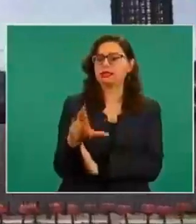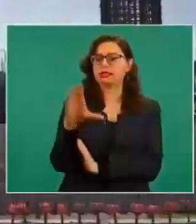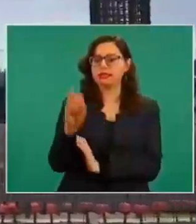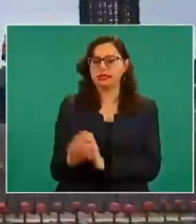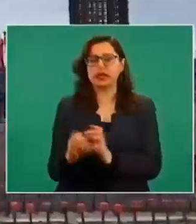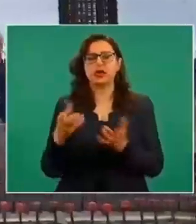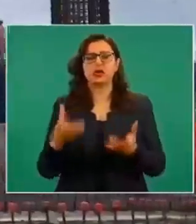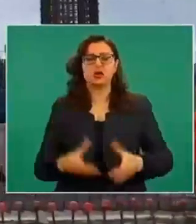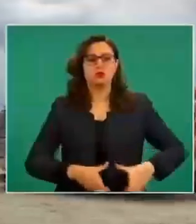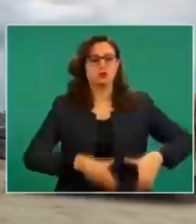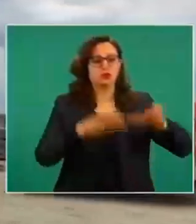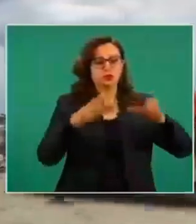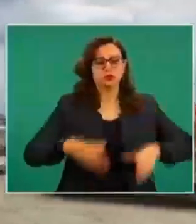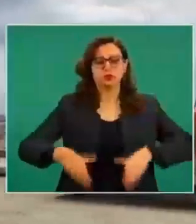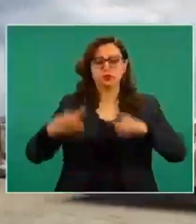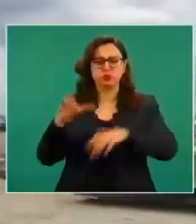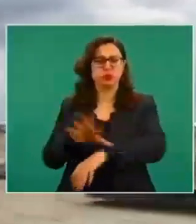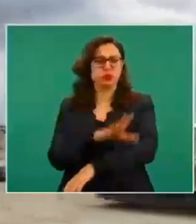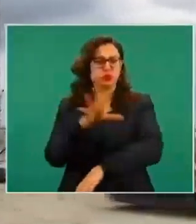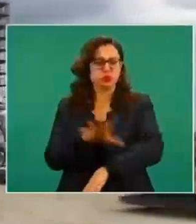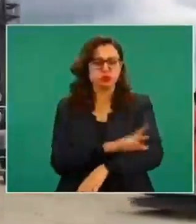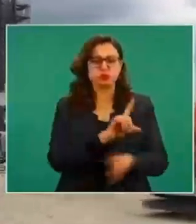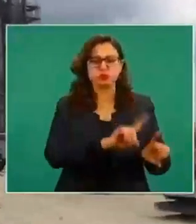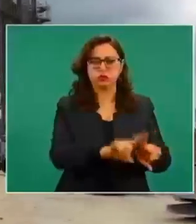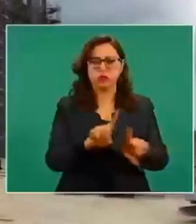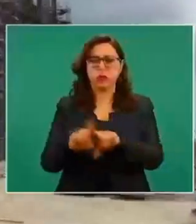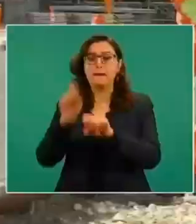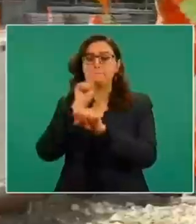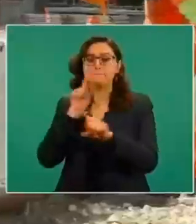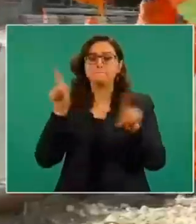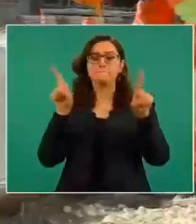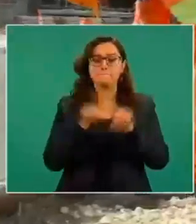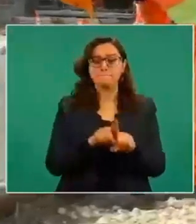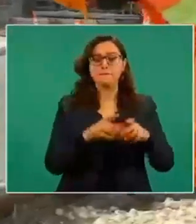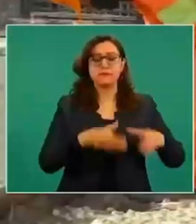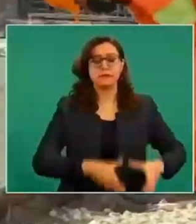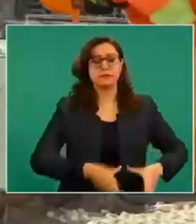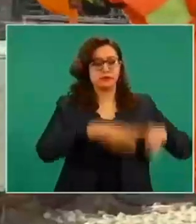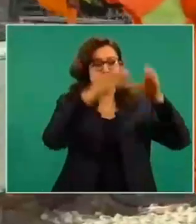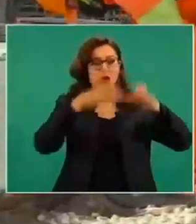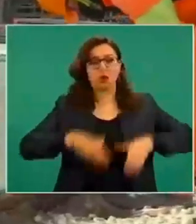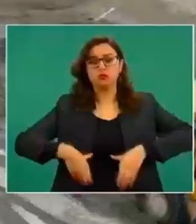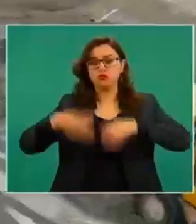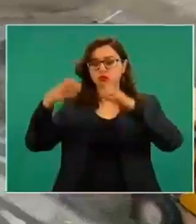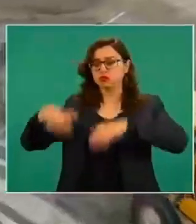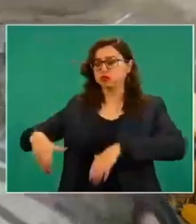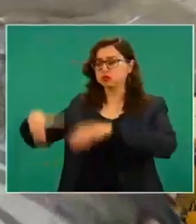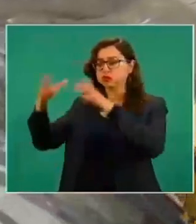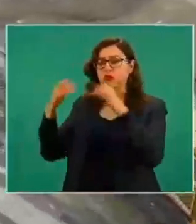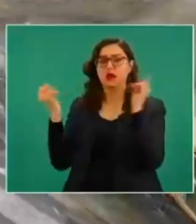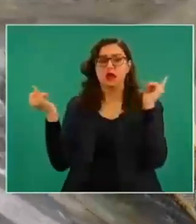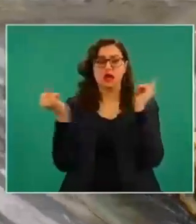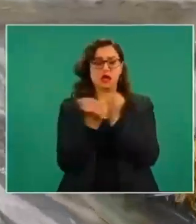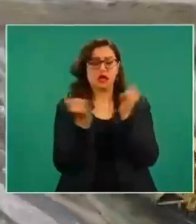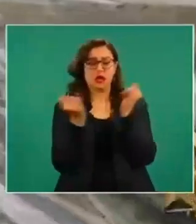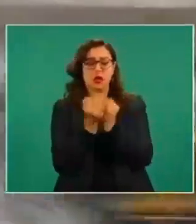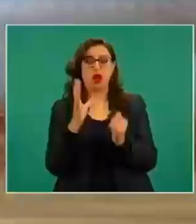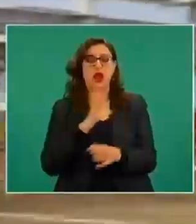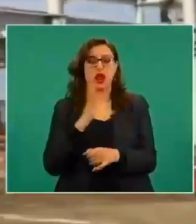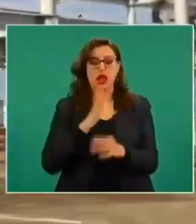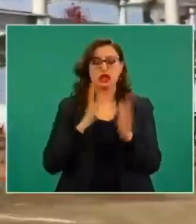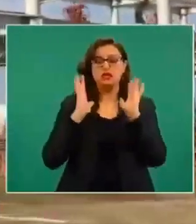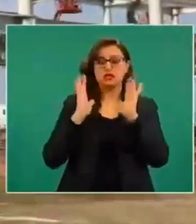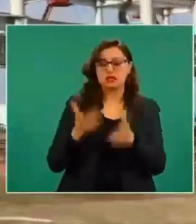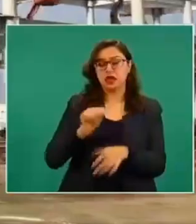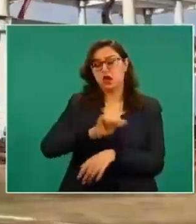tuberías y subestaciones eléctricas, desarrollo de superestructuras de los tambores de coque, así como la construcción de plantillas y torres de enfriamiento. En